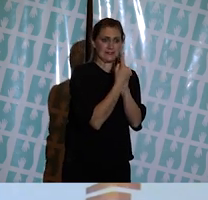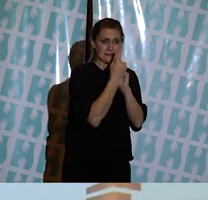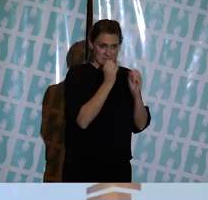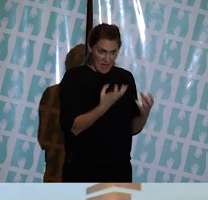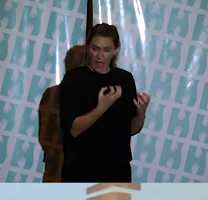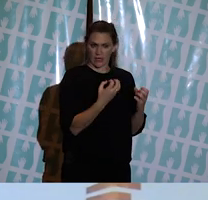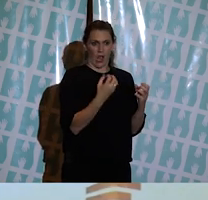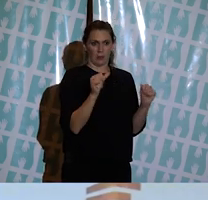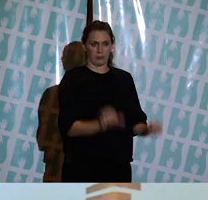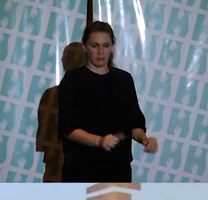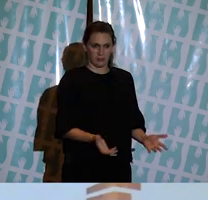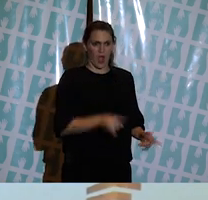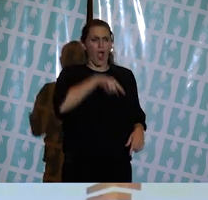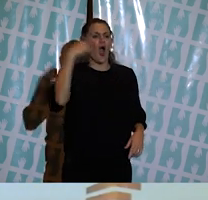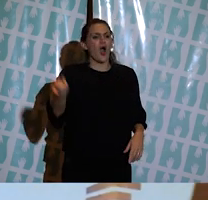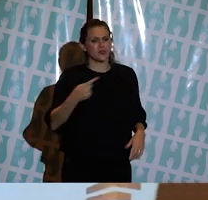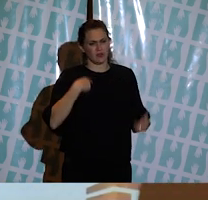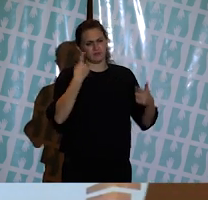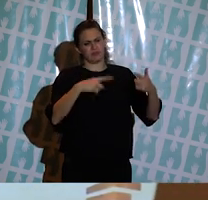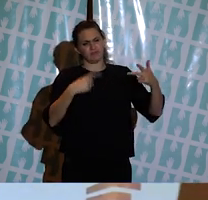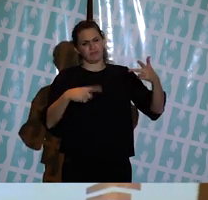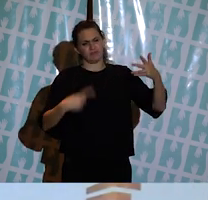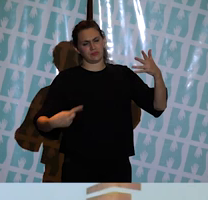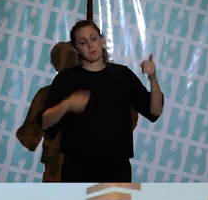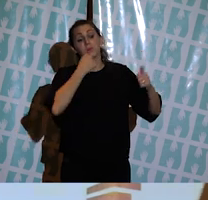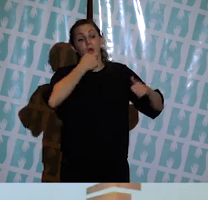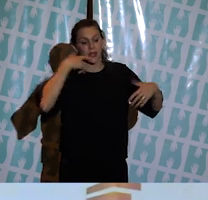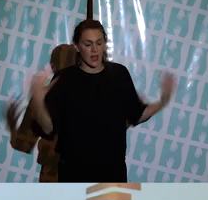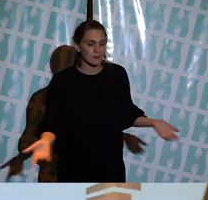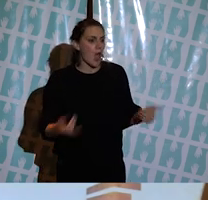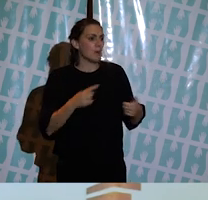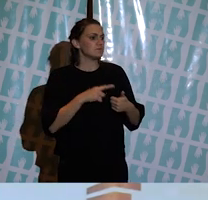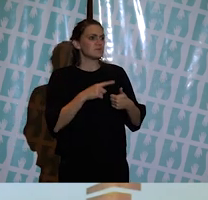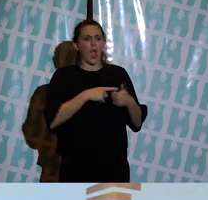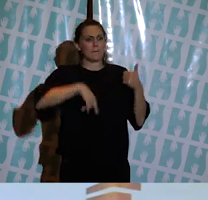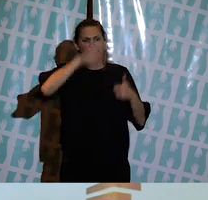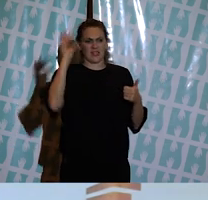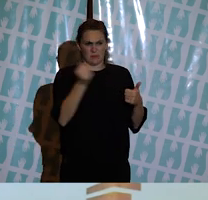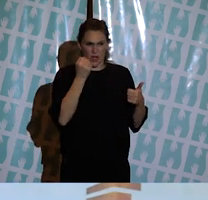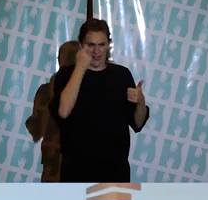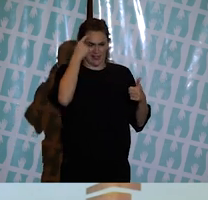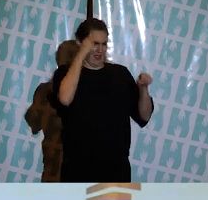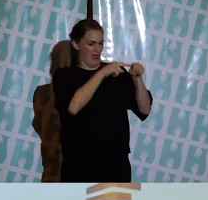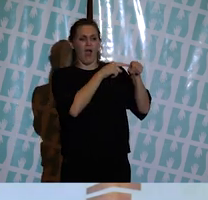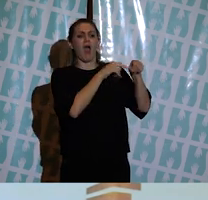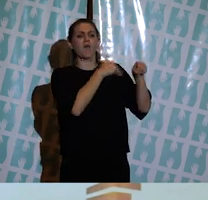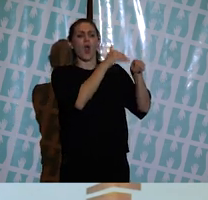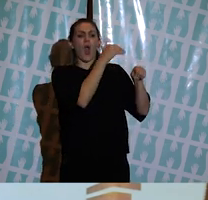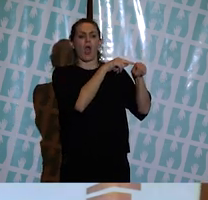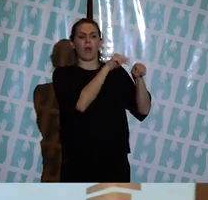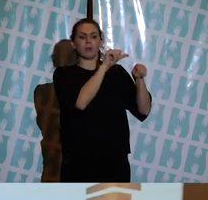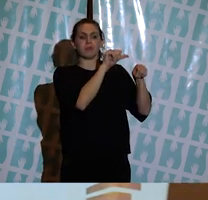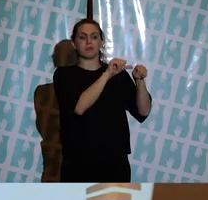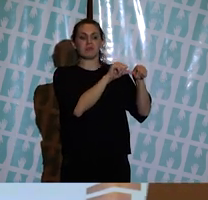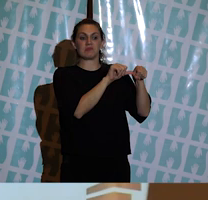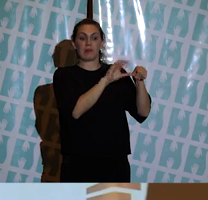drogas futuro y otros problemas de conducta. Por ejemplo, pero lo crucial es el desarrollo cerebral de ese niñito.